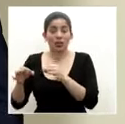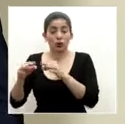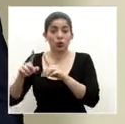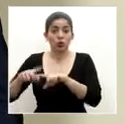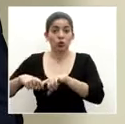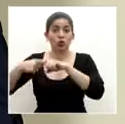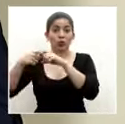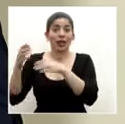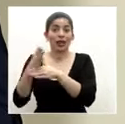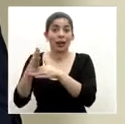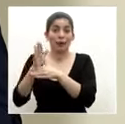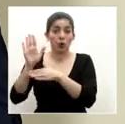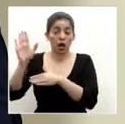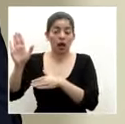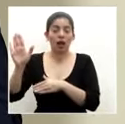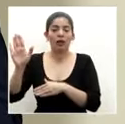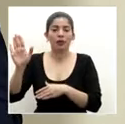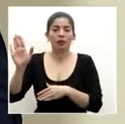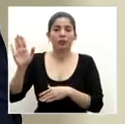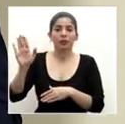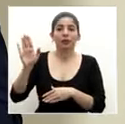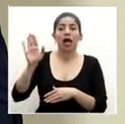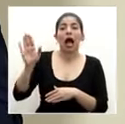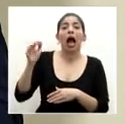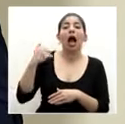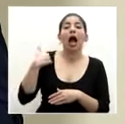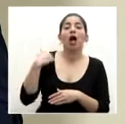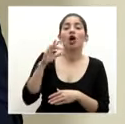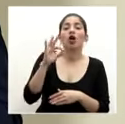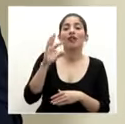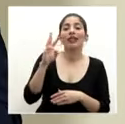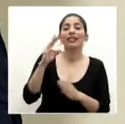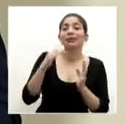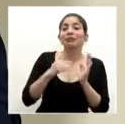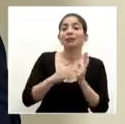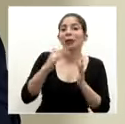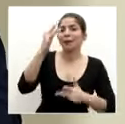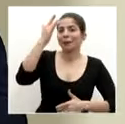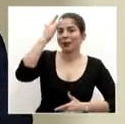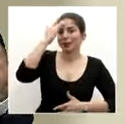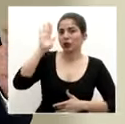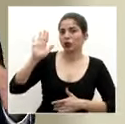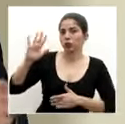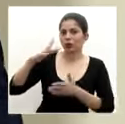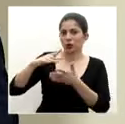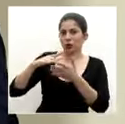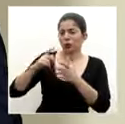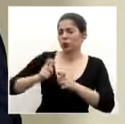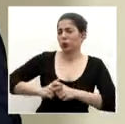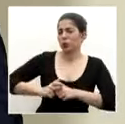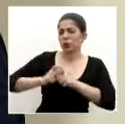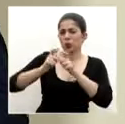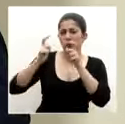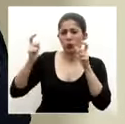suspensión temporal. Hay 96,000 pacientes en ese estudio, o sea, es muy